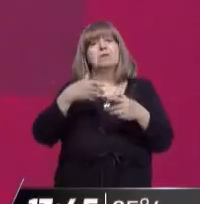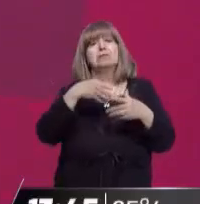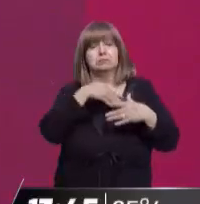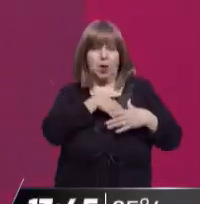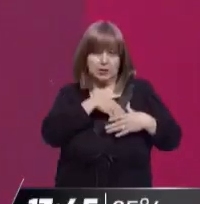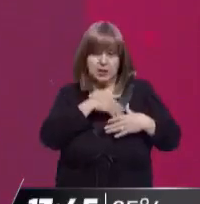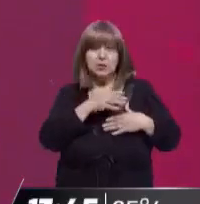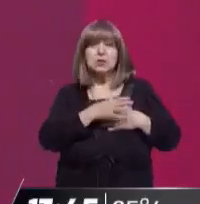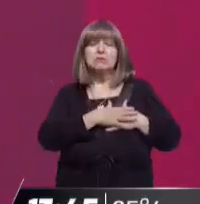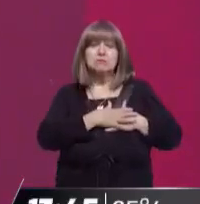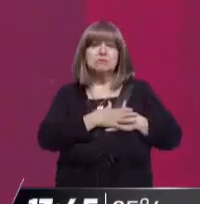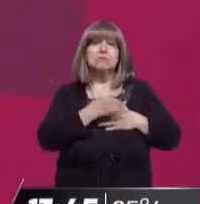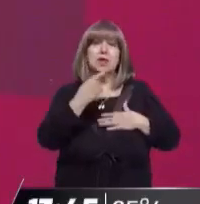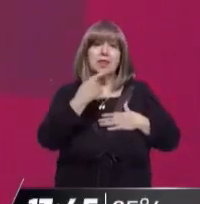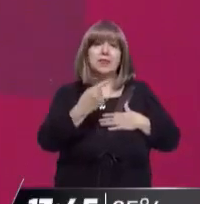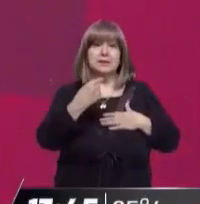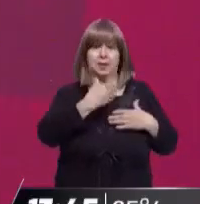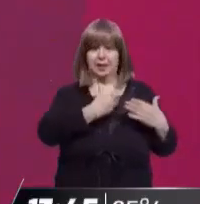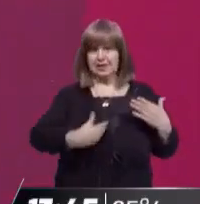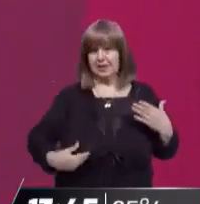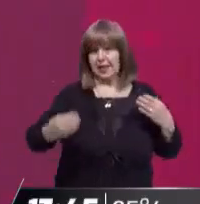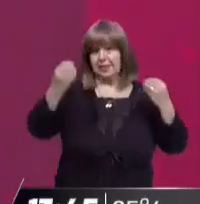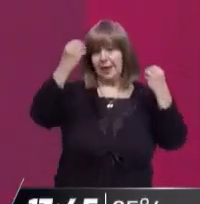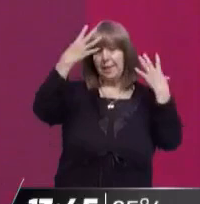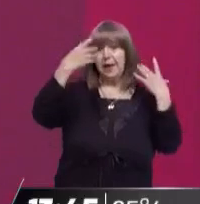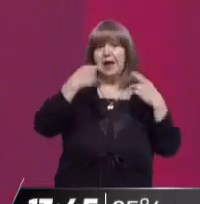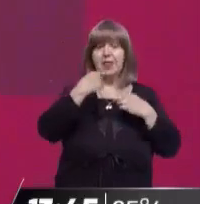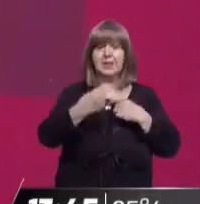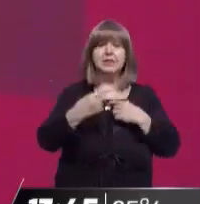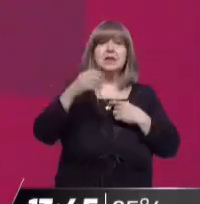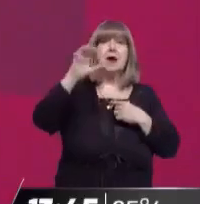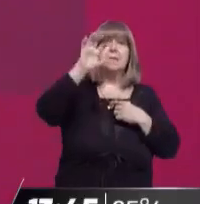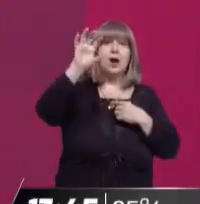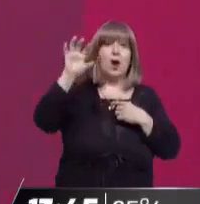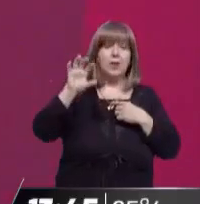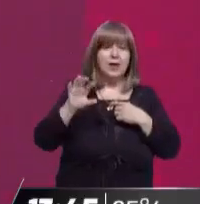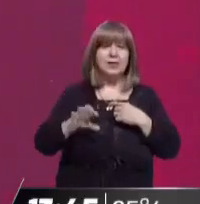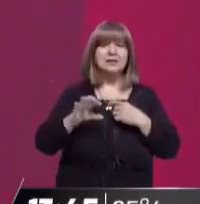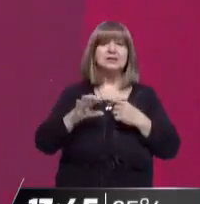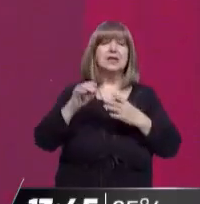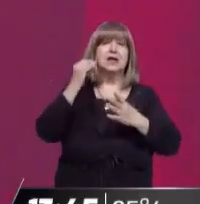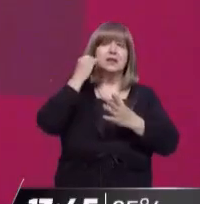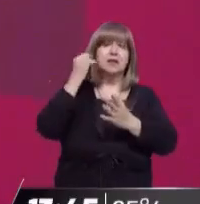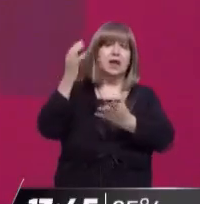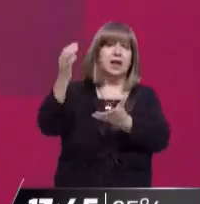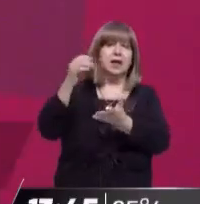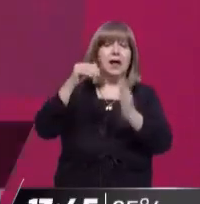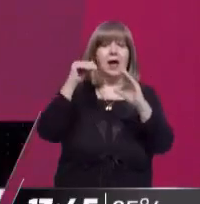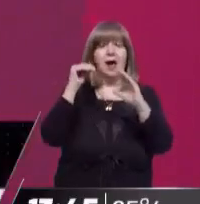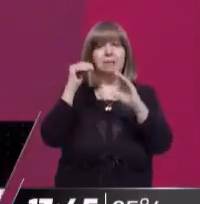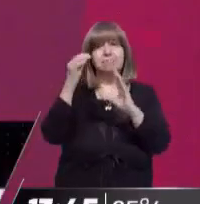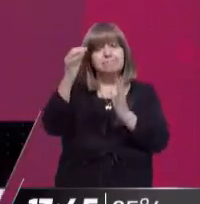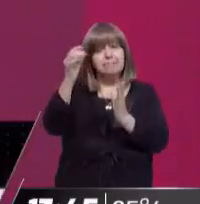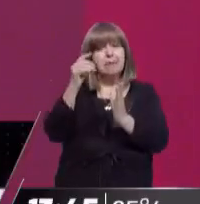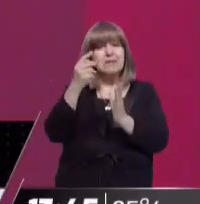con los números nacionales, porque dice el presidente que las provincias tienen que hacer un ajuste de 60 mil millones de dólares para